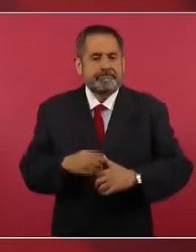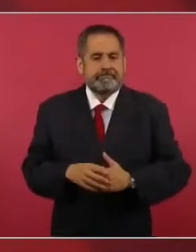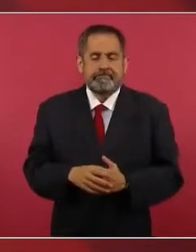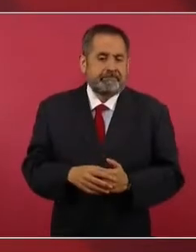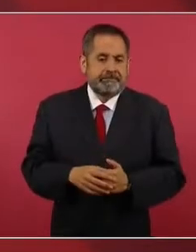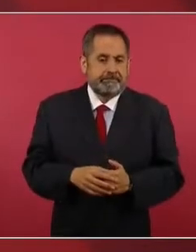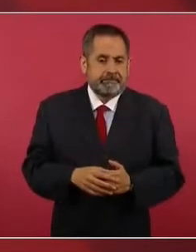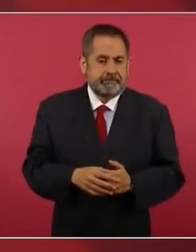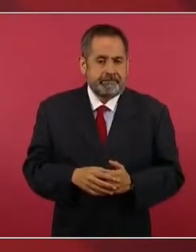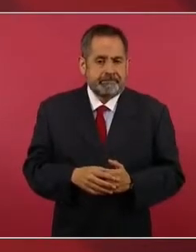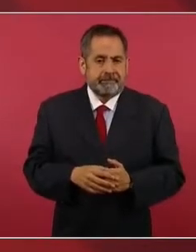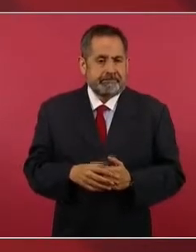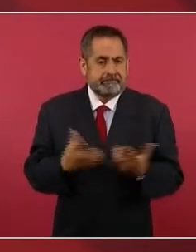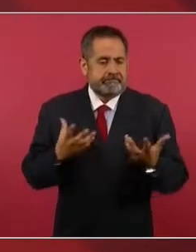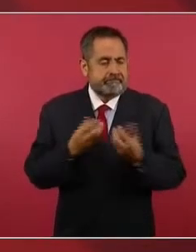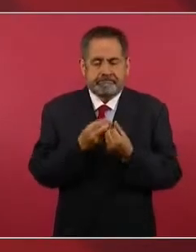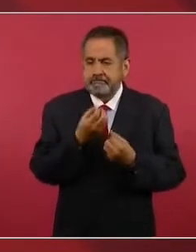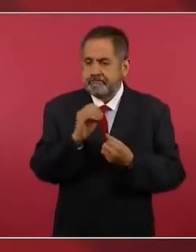la participación de México.